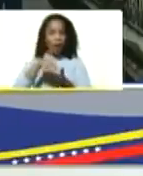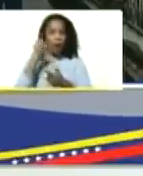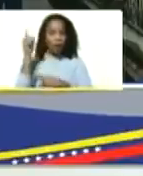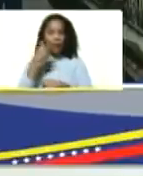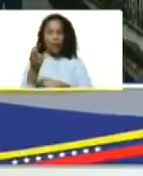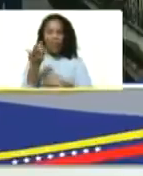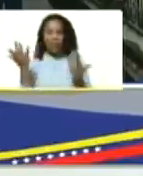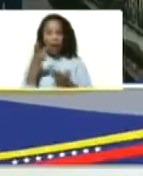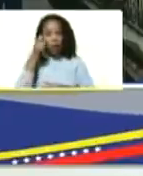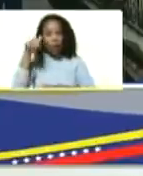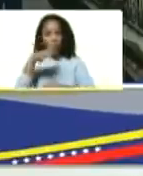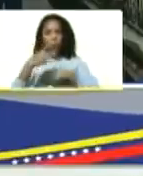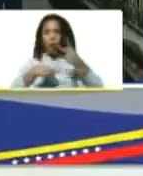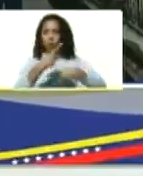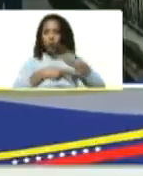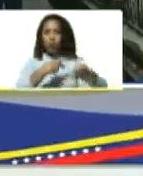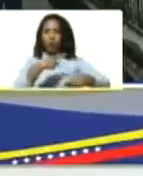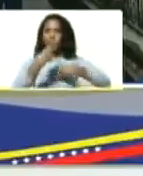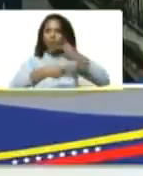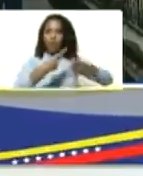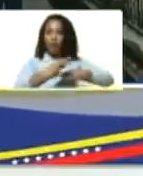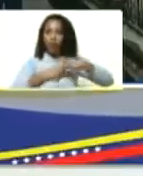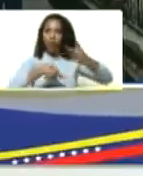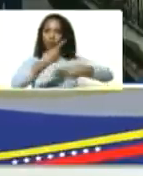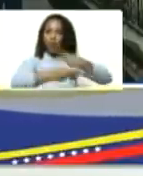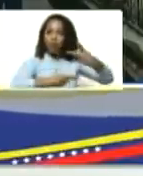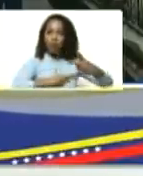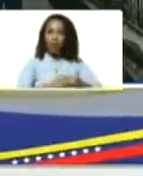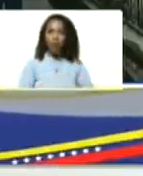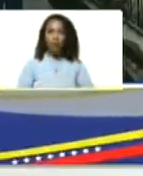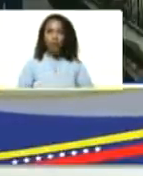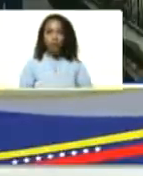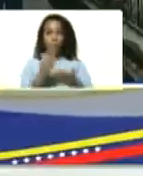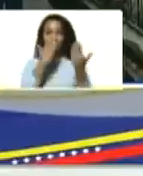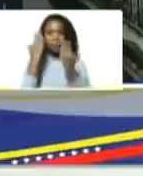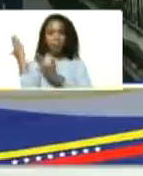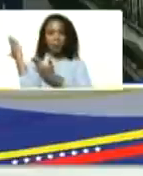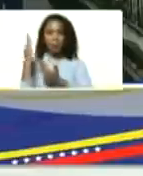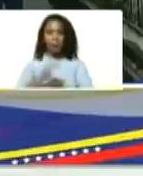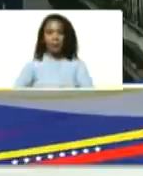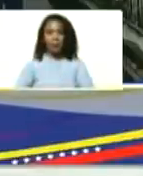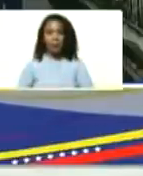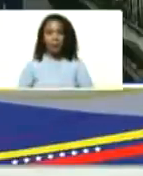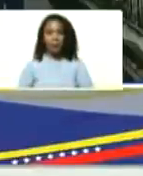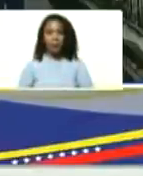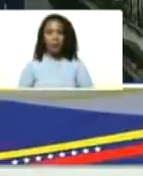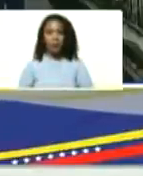pueblo allí produciendo produciendo y produciendo adelante por favor